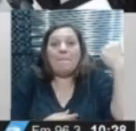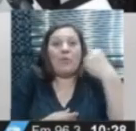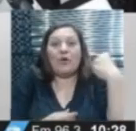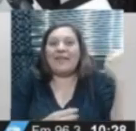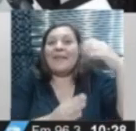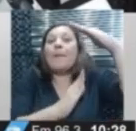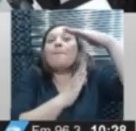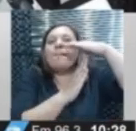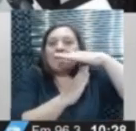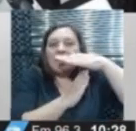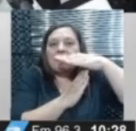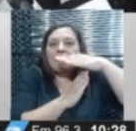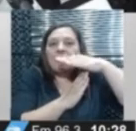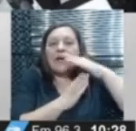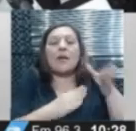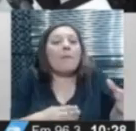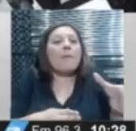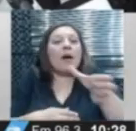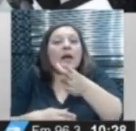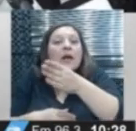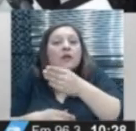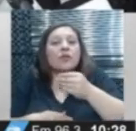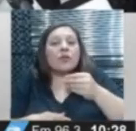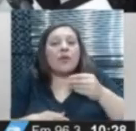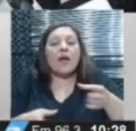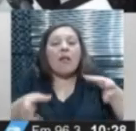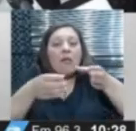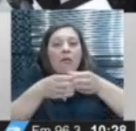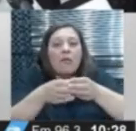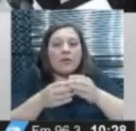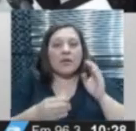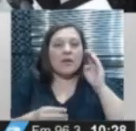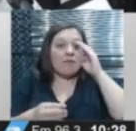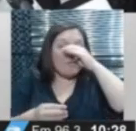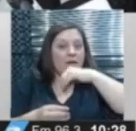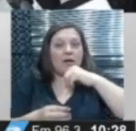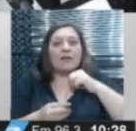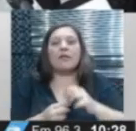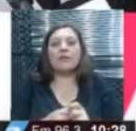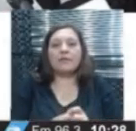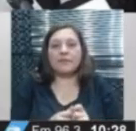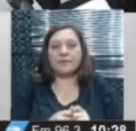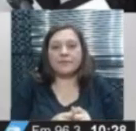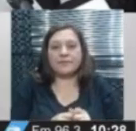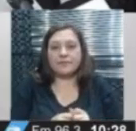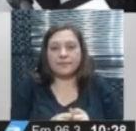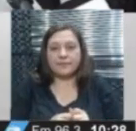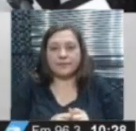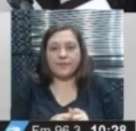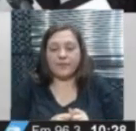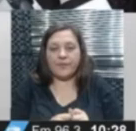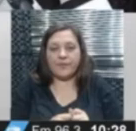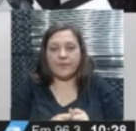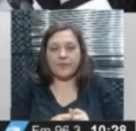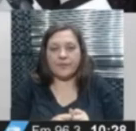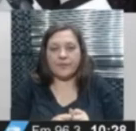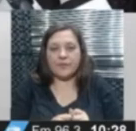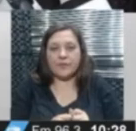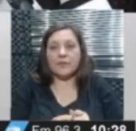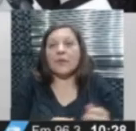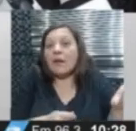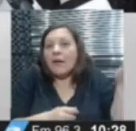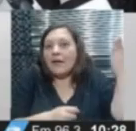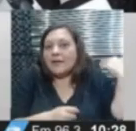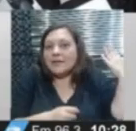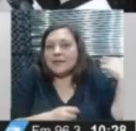boers los famosos boers que eran los que eran los holandeses que se les llamaba había una presión a nivel